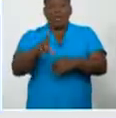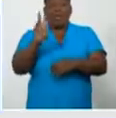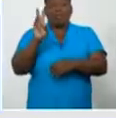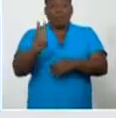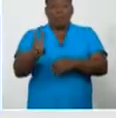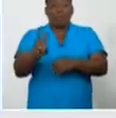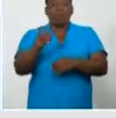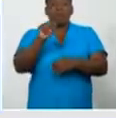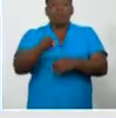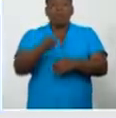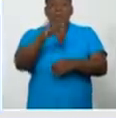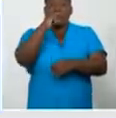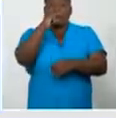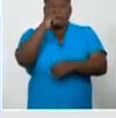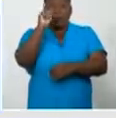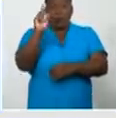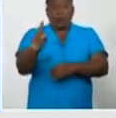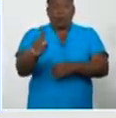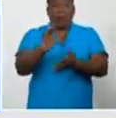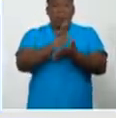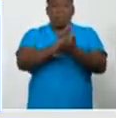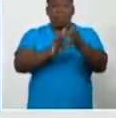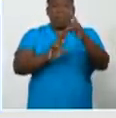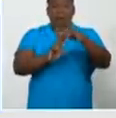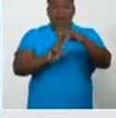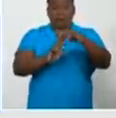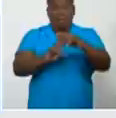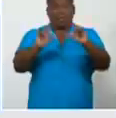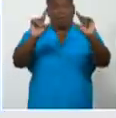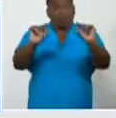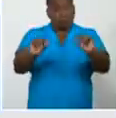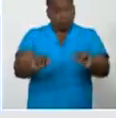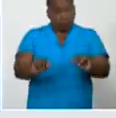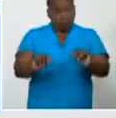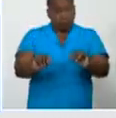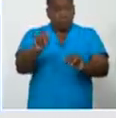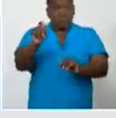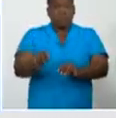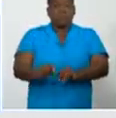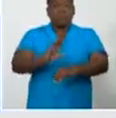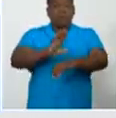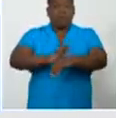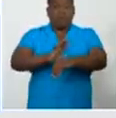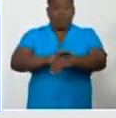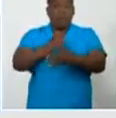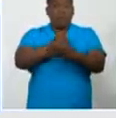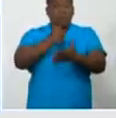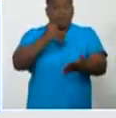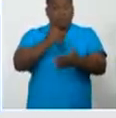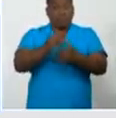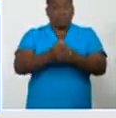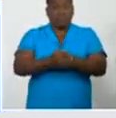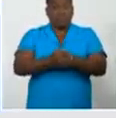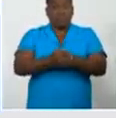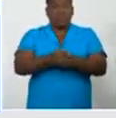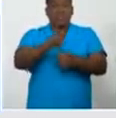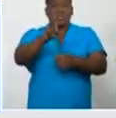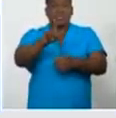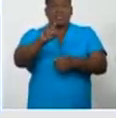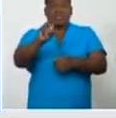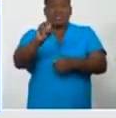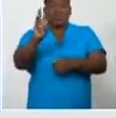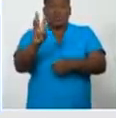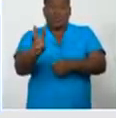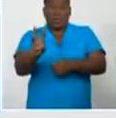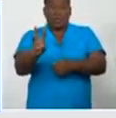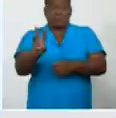1. Matanzas, aunque disminuye el número de casos autóctonos confirmados, 103 ayer, 46